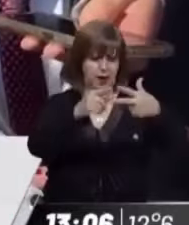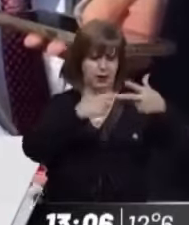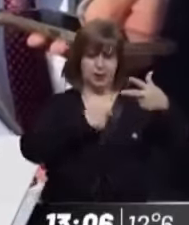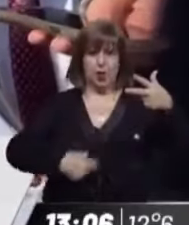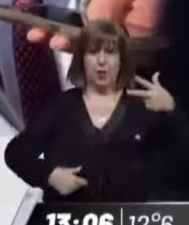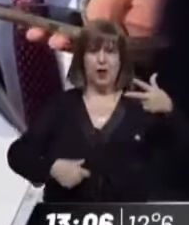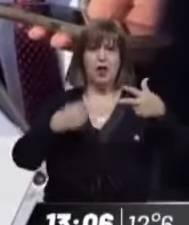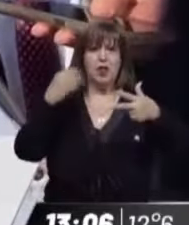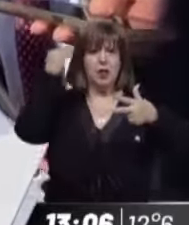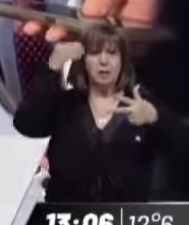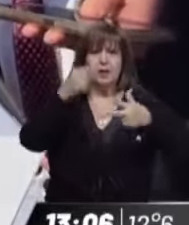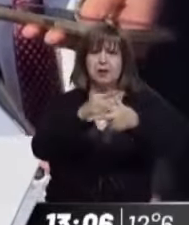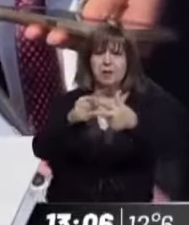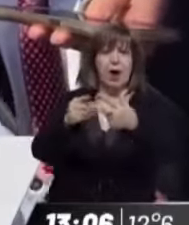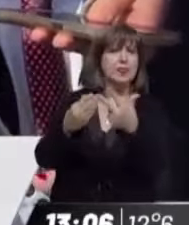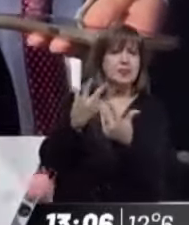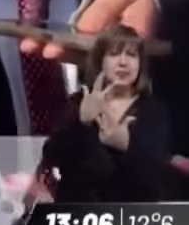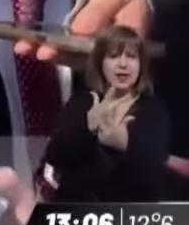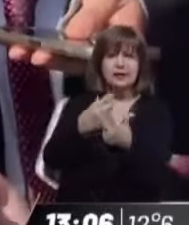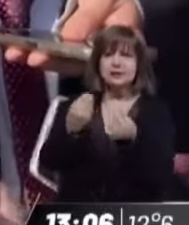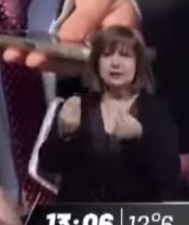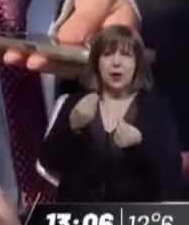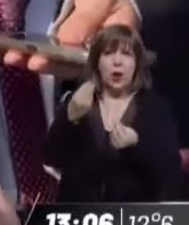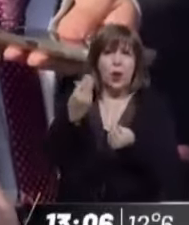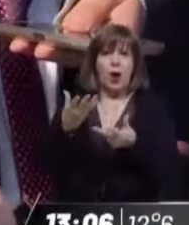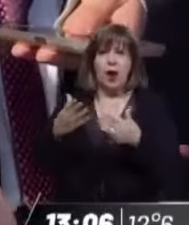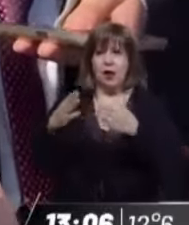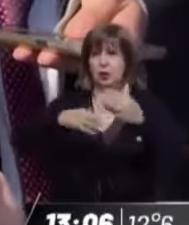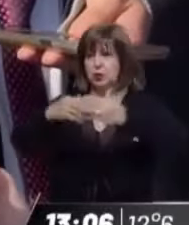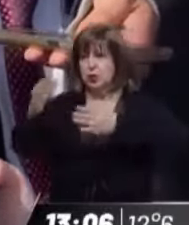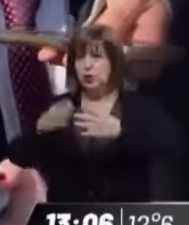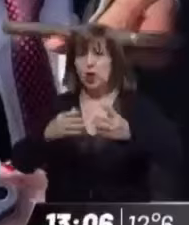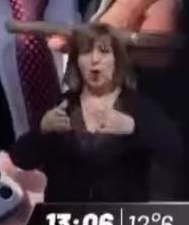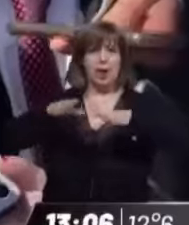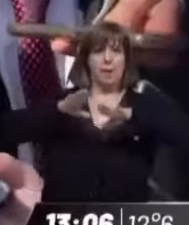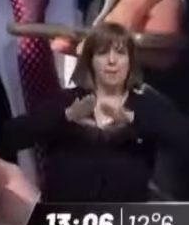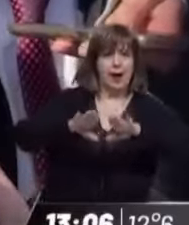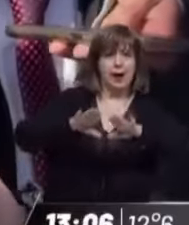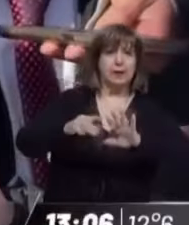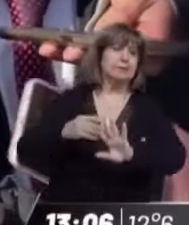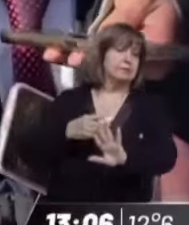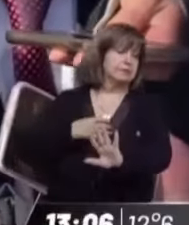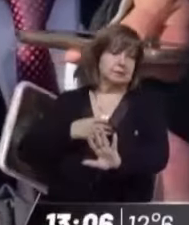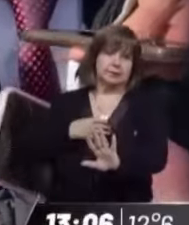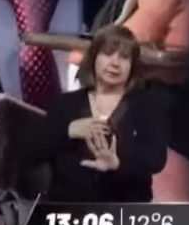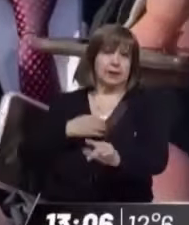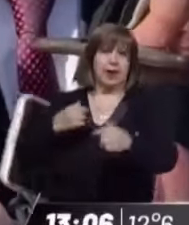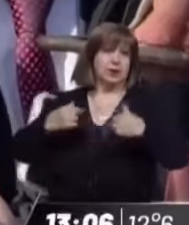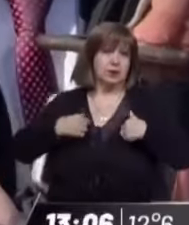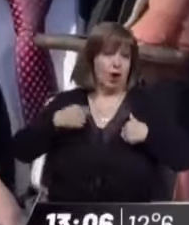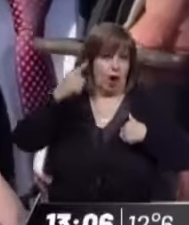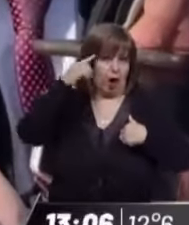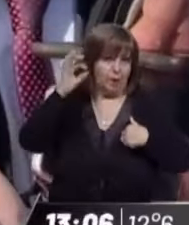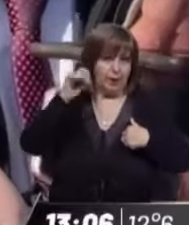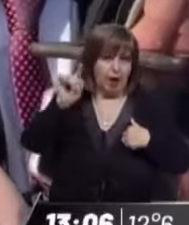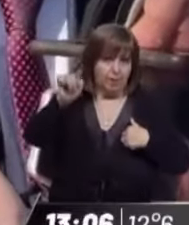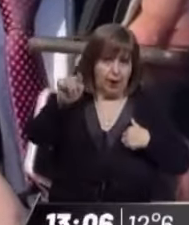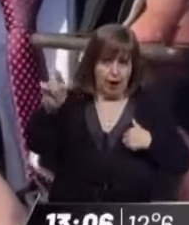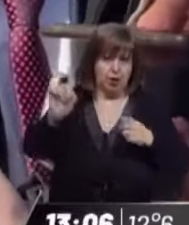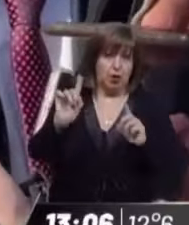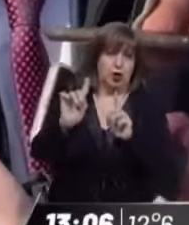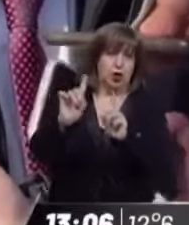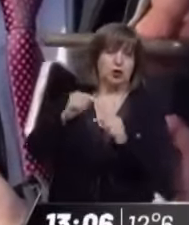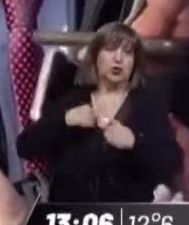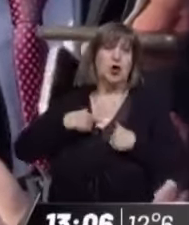tenemos a cada cual se le consulta sobre su opinión. Yo no puedo opinar por ellos, pero yo creo